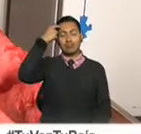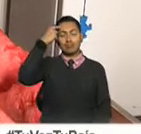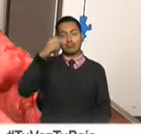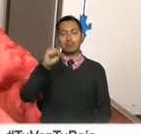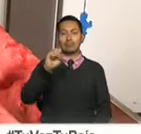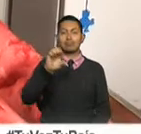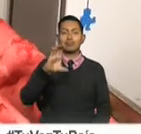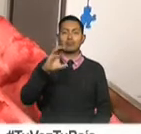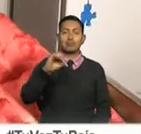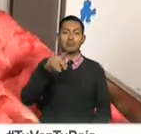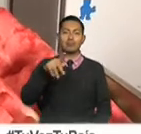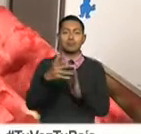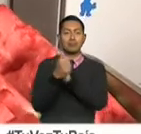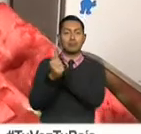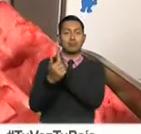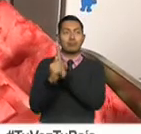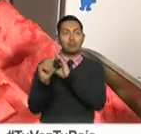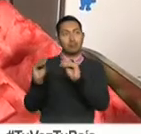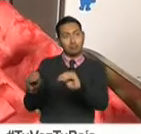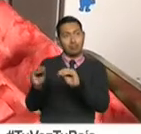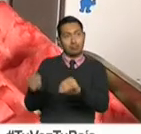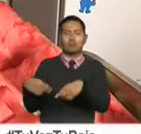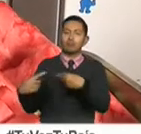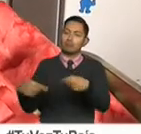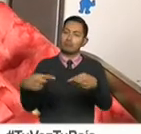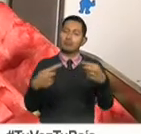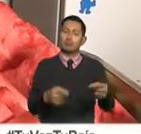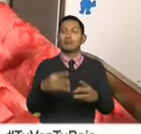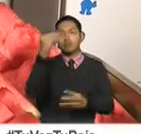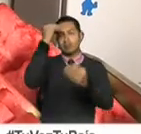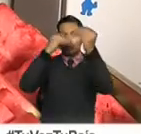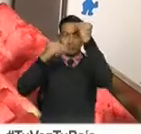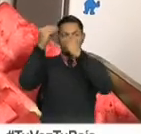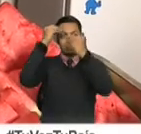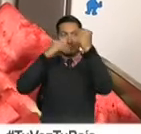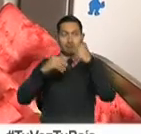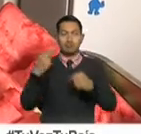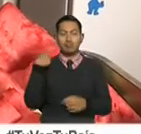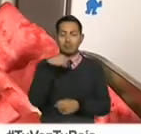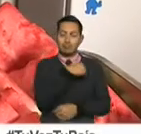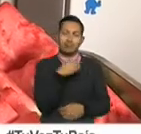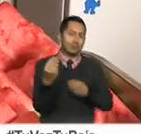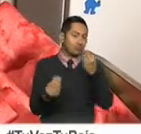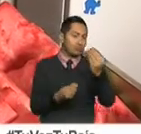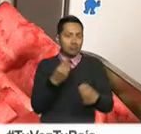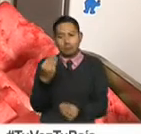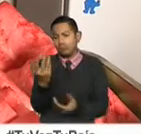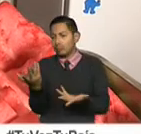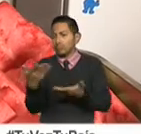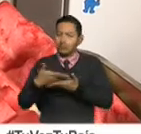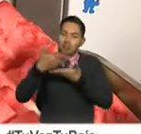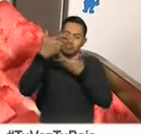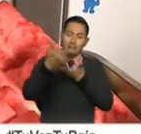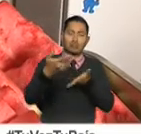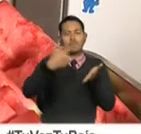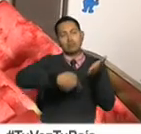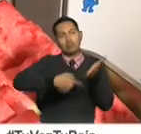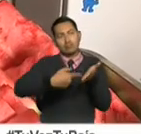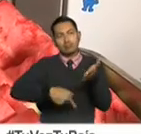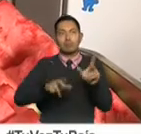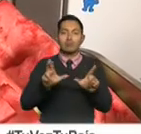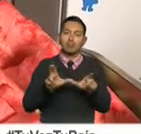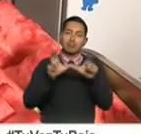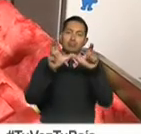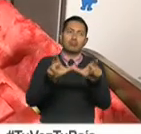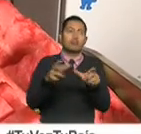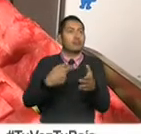capacitó, tuvimos varias capacitaciones, nos dijeron cómo debemos hacer, qué papeles tenemos que tener y qué certificados